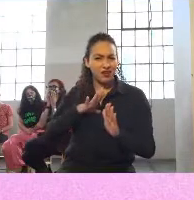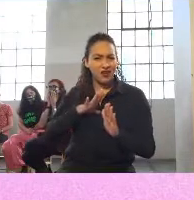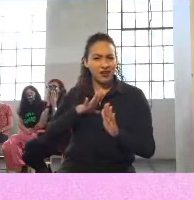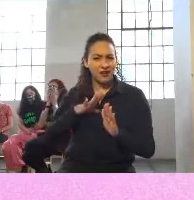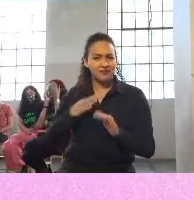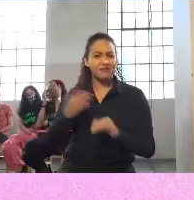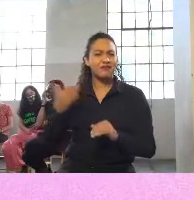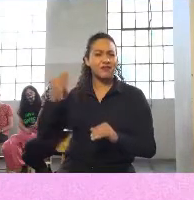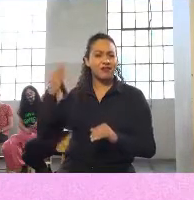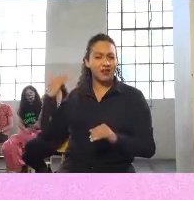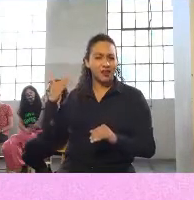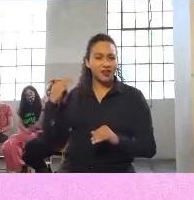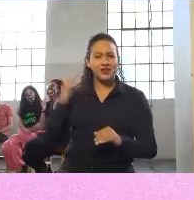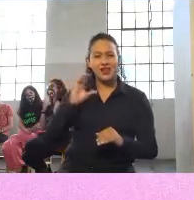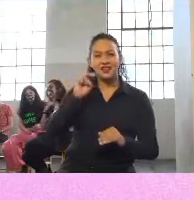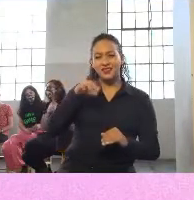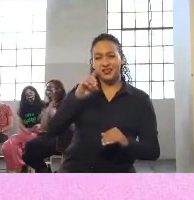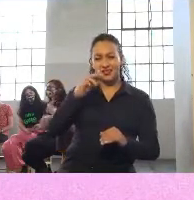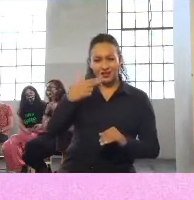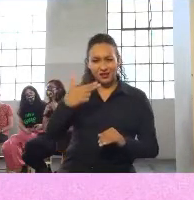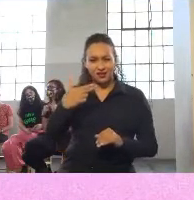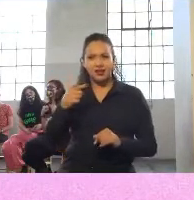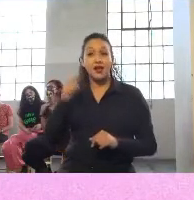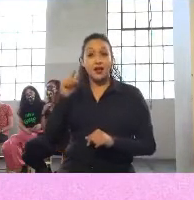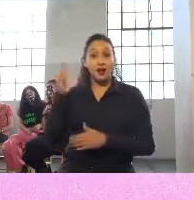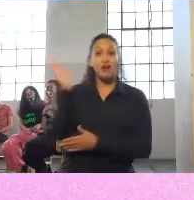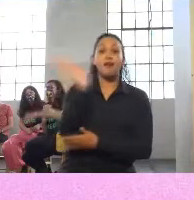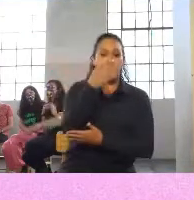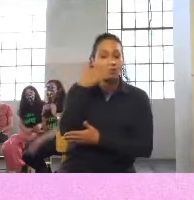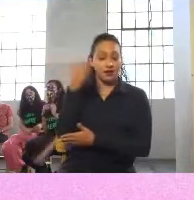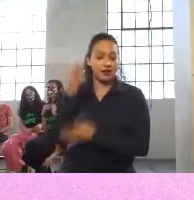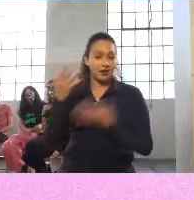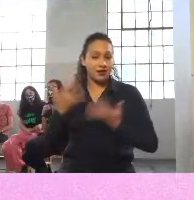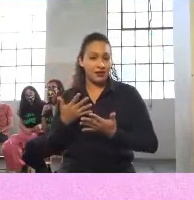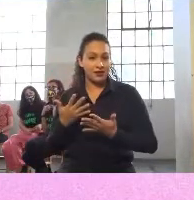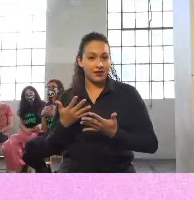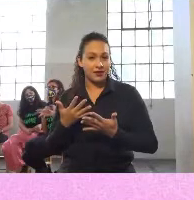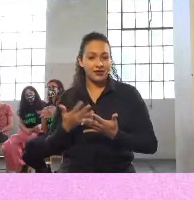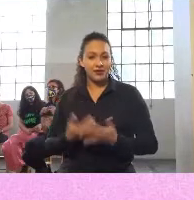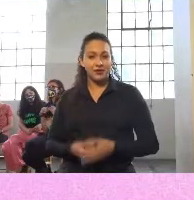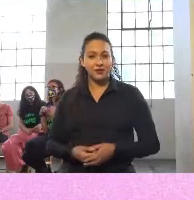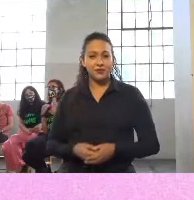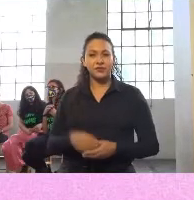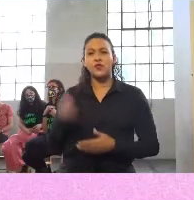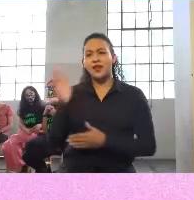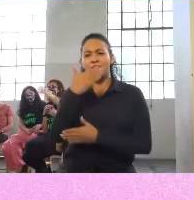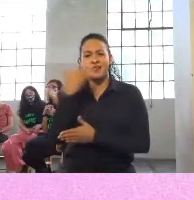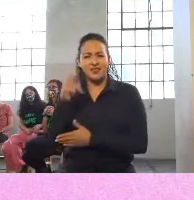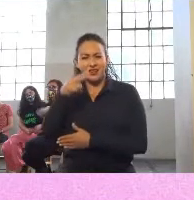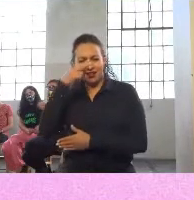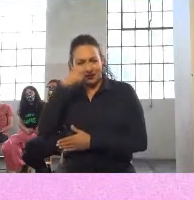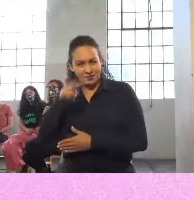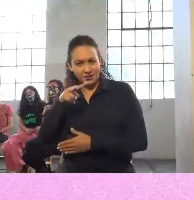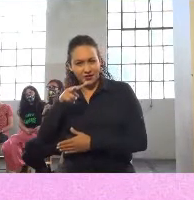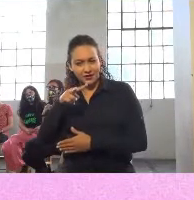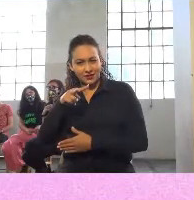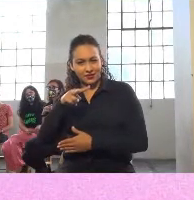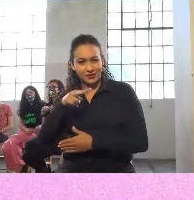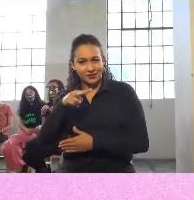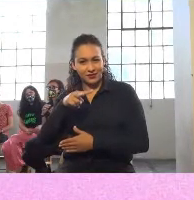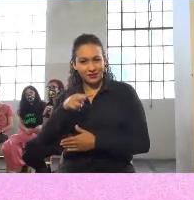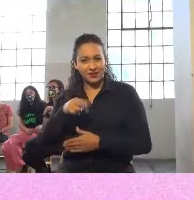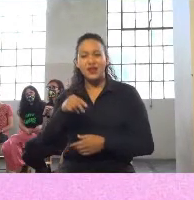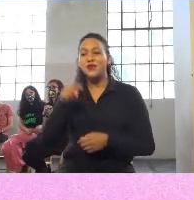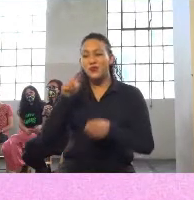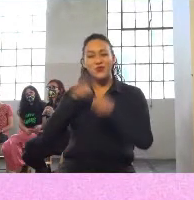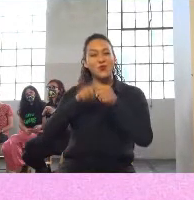durante la ocupa de la CNDH hizo su propia bandera al destazar una bandera de México y le elongó este